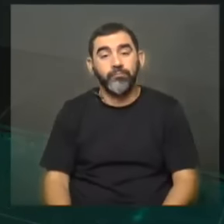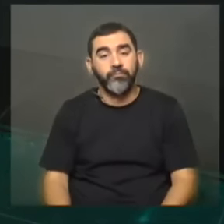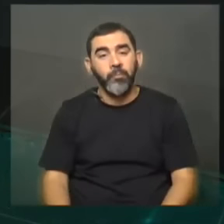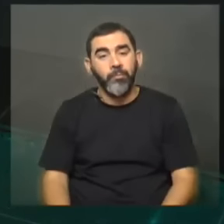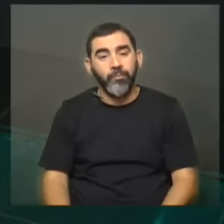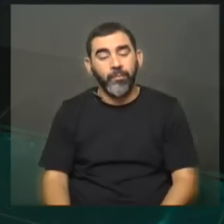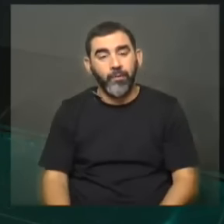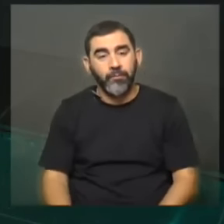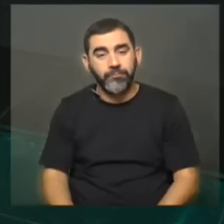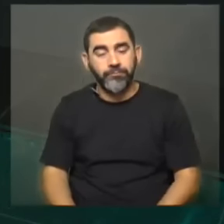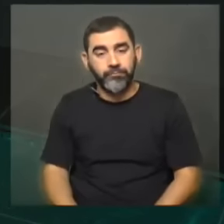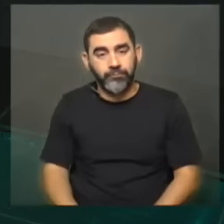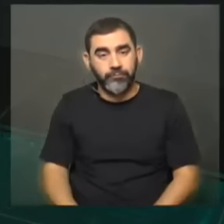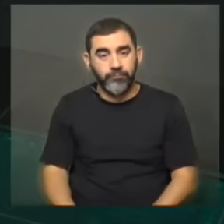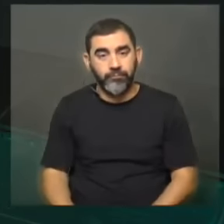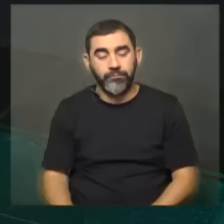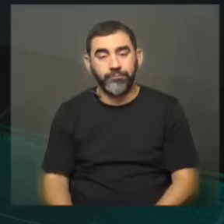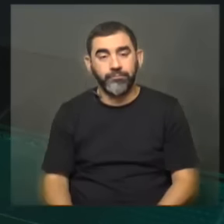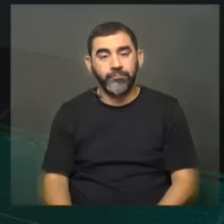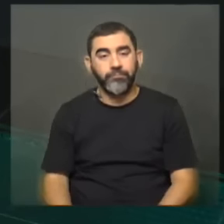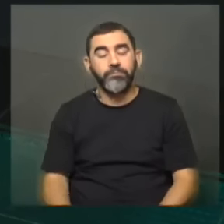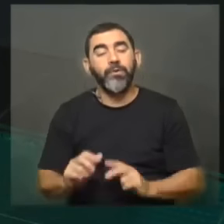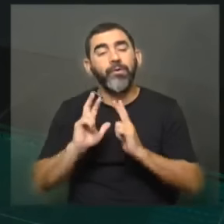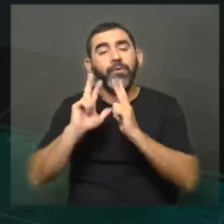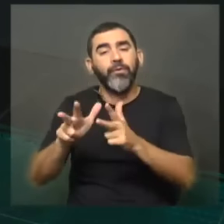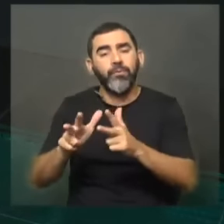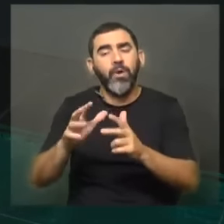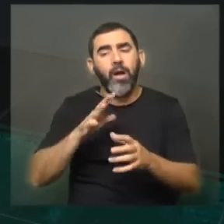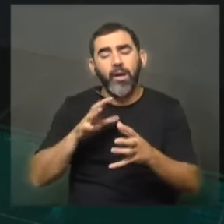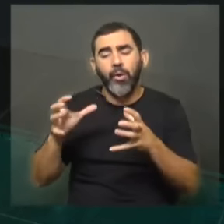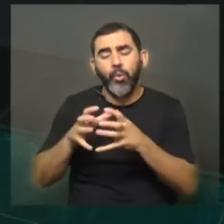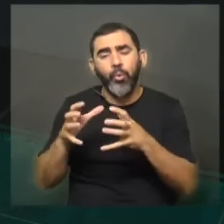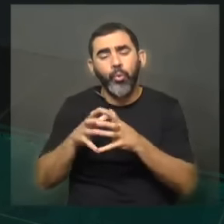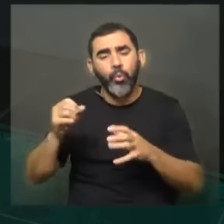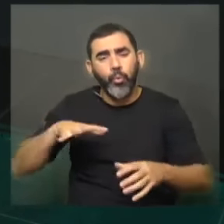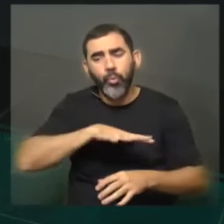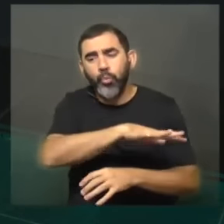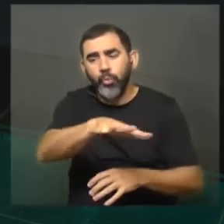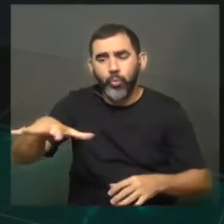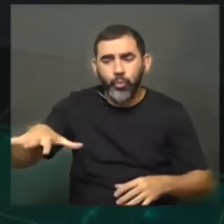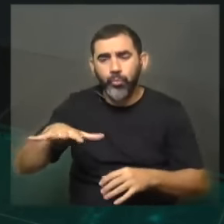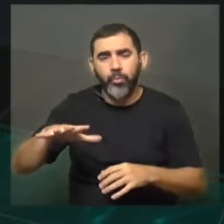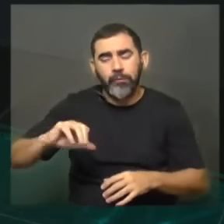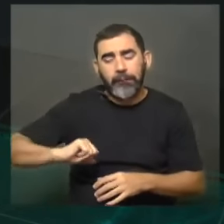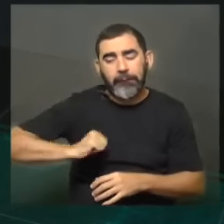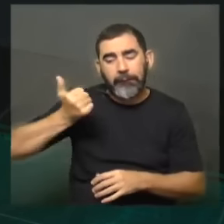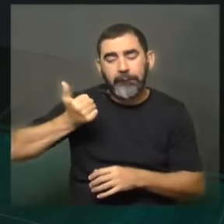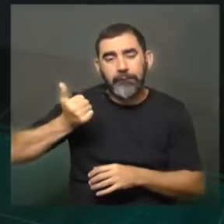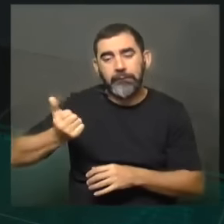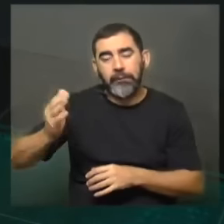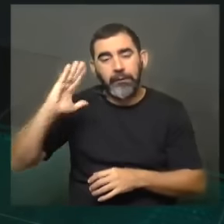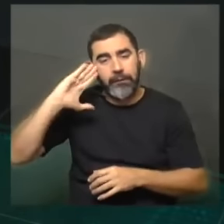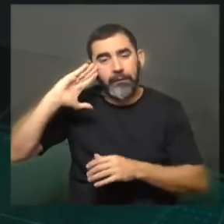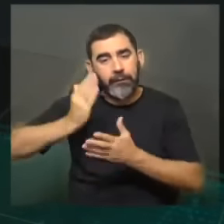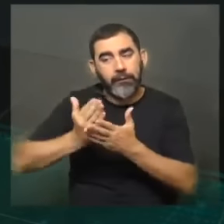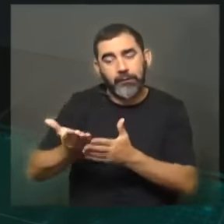hizo varias declaraciones y entre otras afirmó que hay sectores de la sociedad que lucran con el pasado